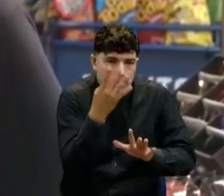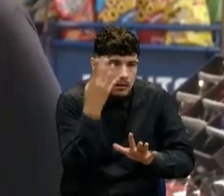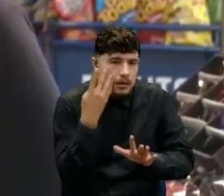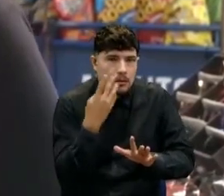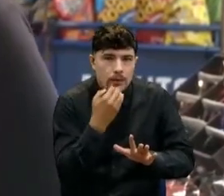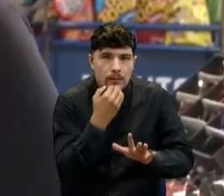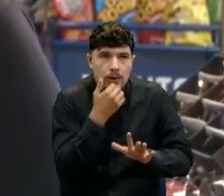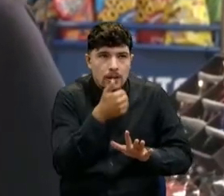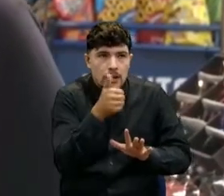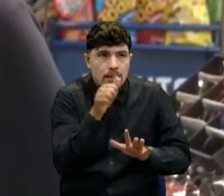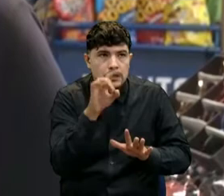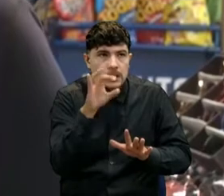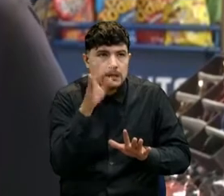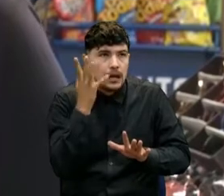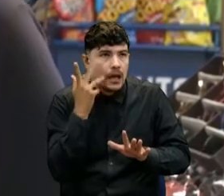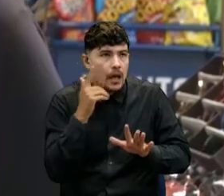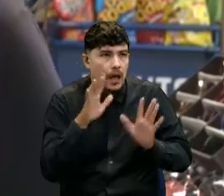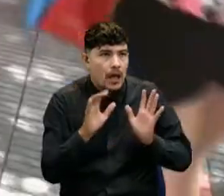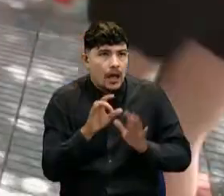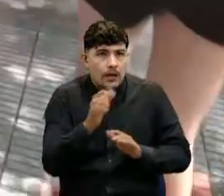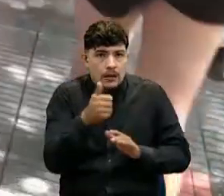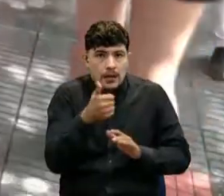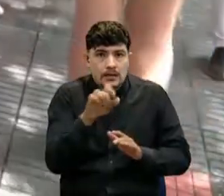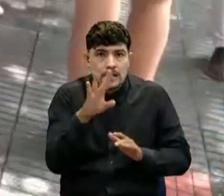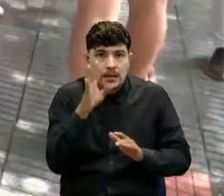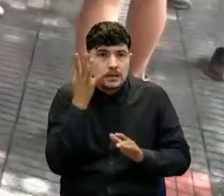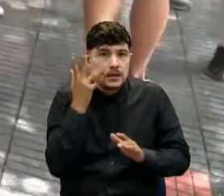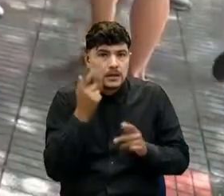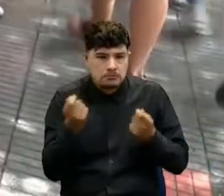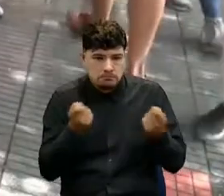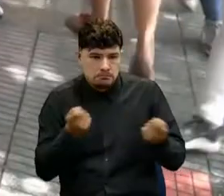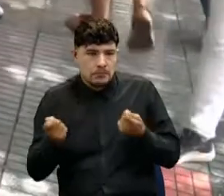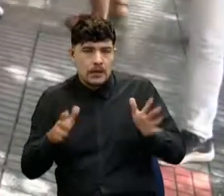unos 10, 15 días, pues uno en 15 días se puede sostener. Según el